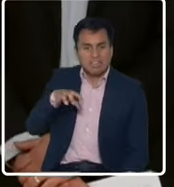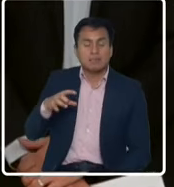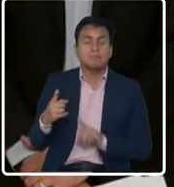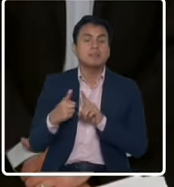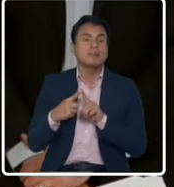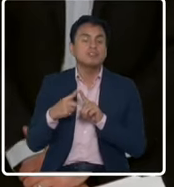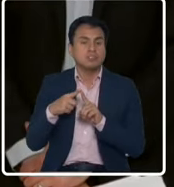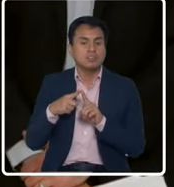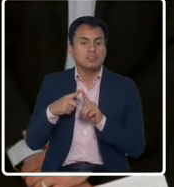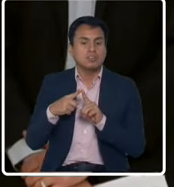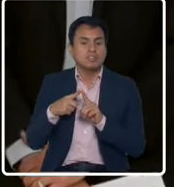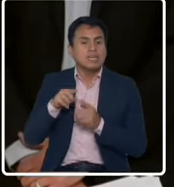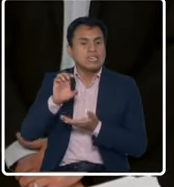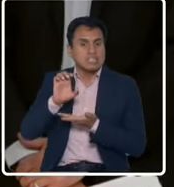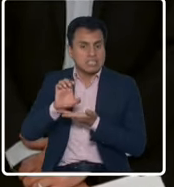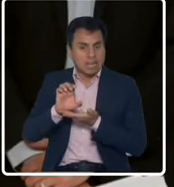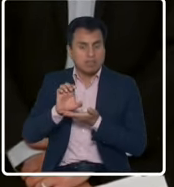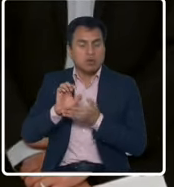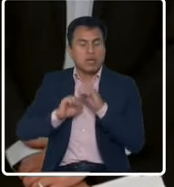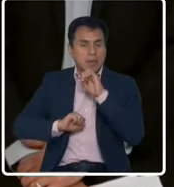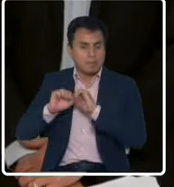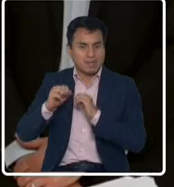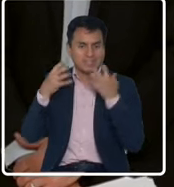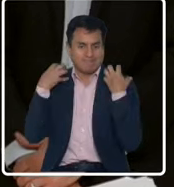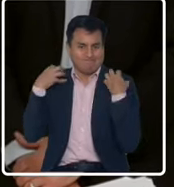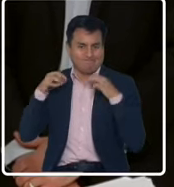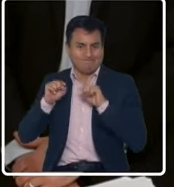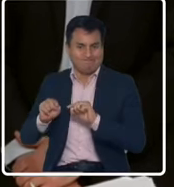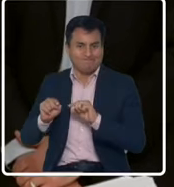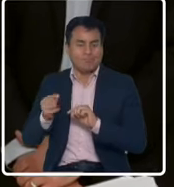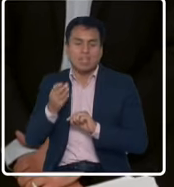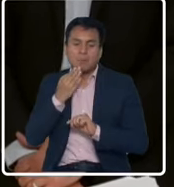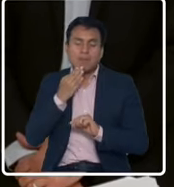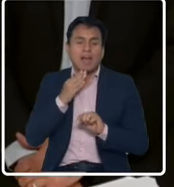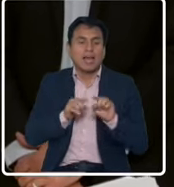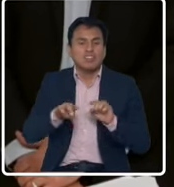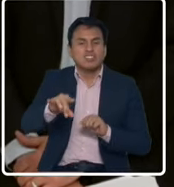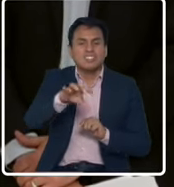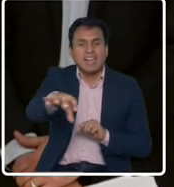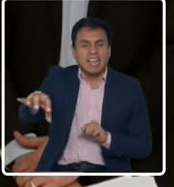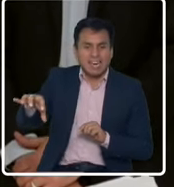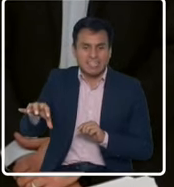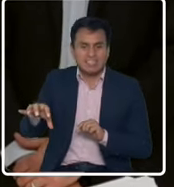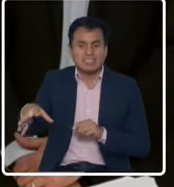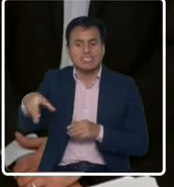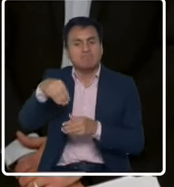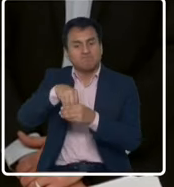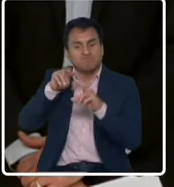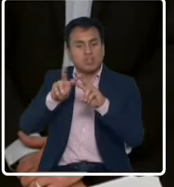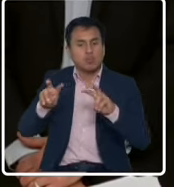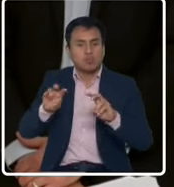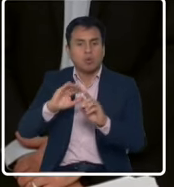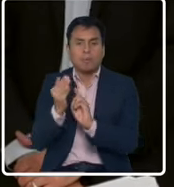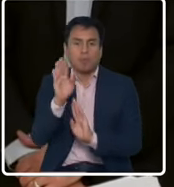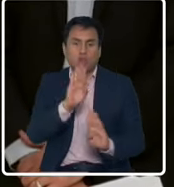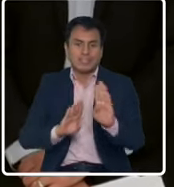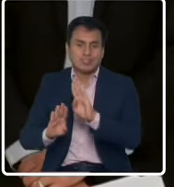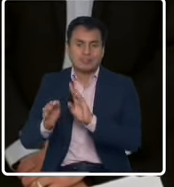participación del del Estado a través de su empresa y por otro lado aquellos salarios que entran a estudios de